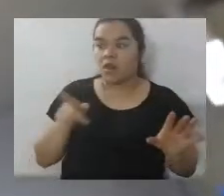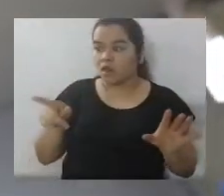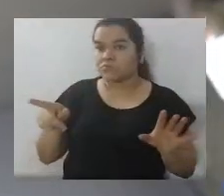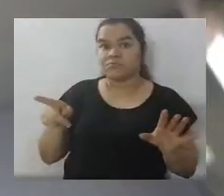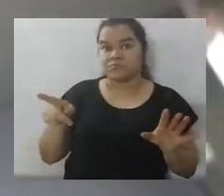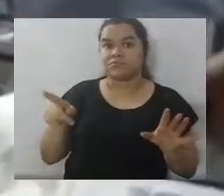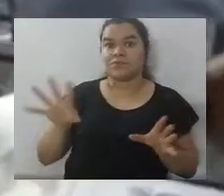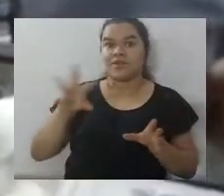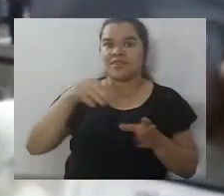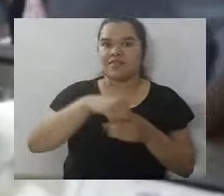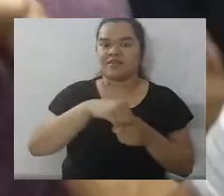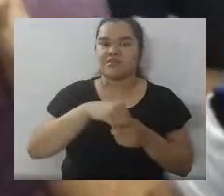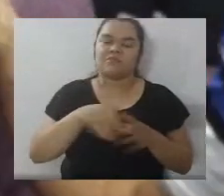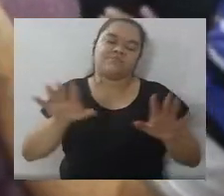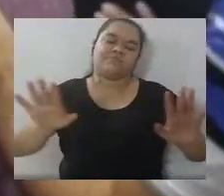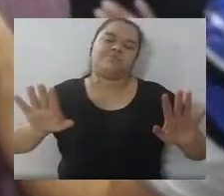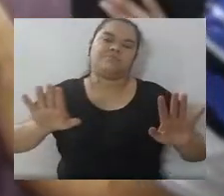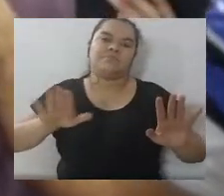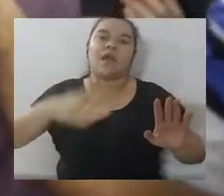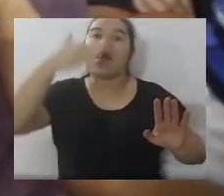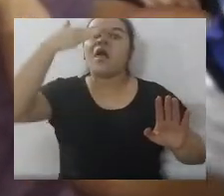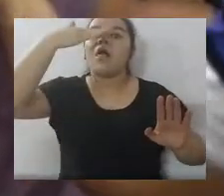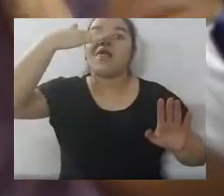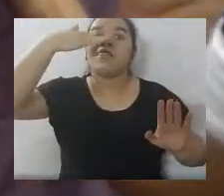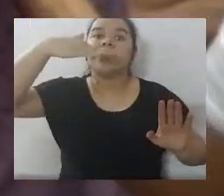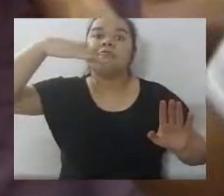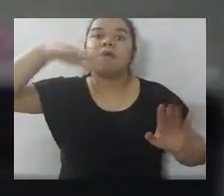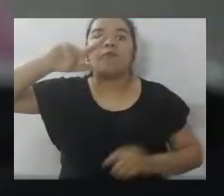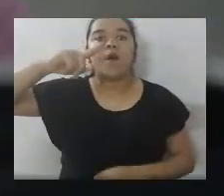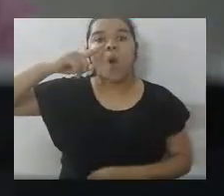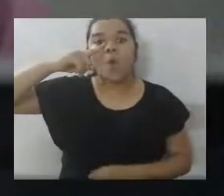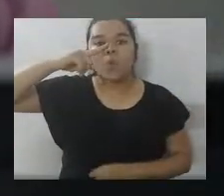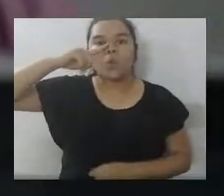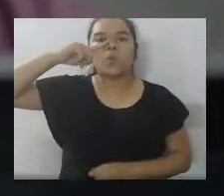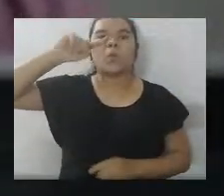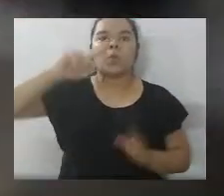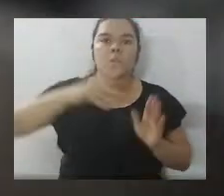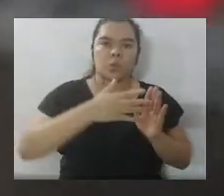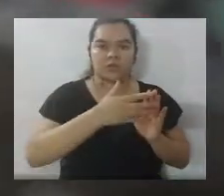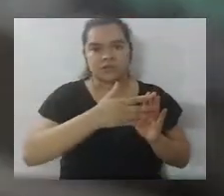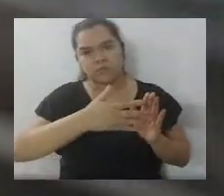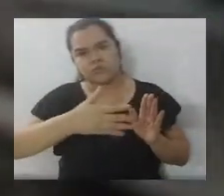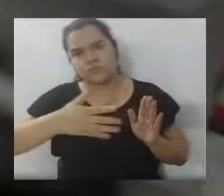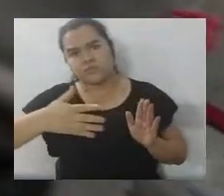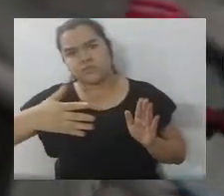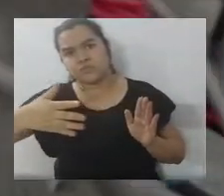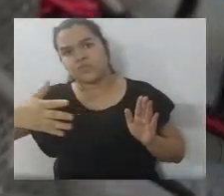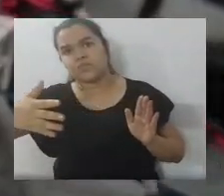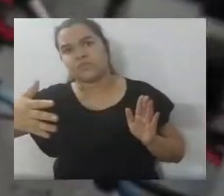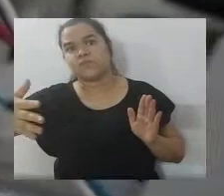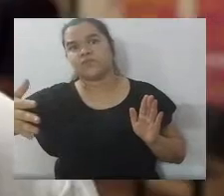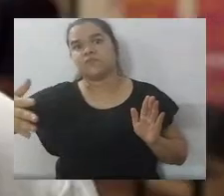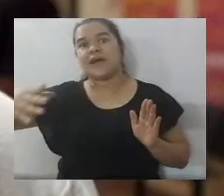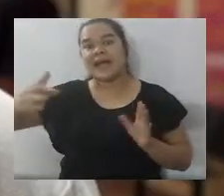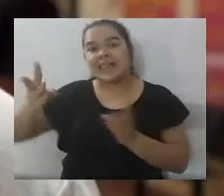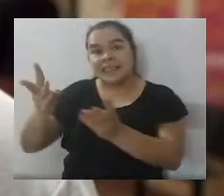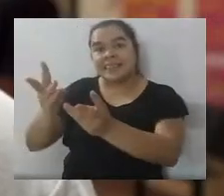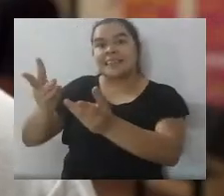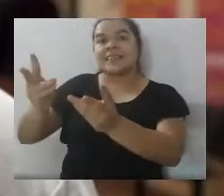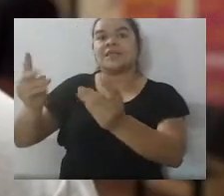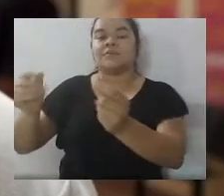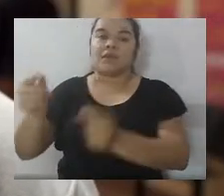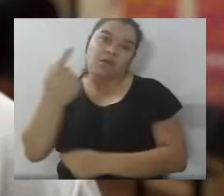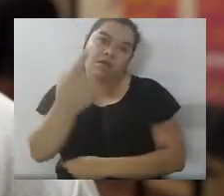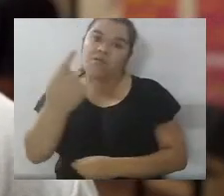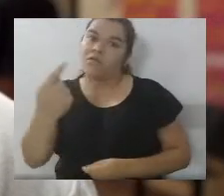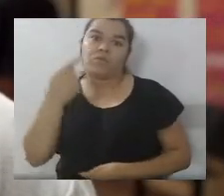que cada uno va a tener, cuando llegue al final de su camino en